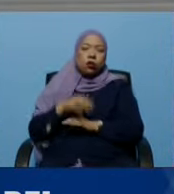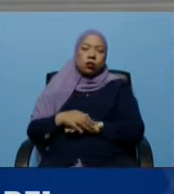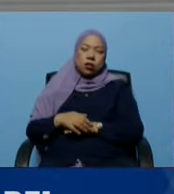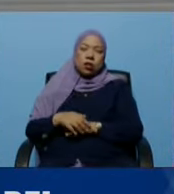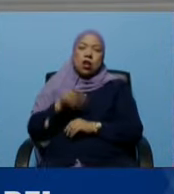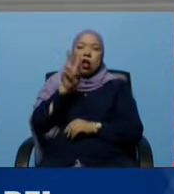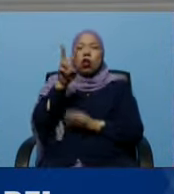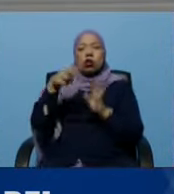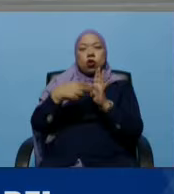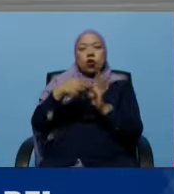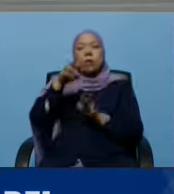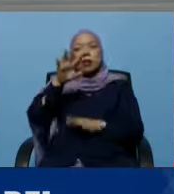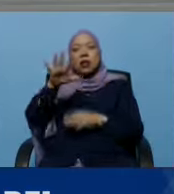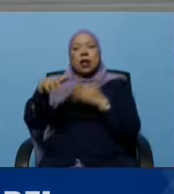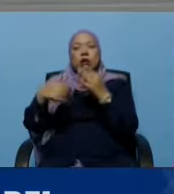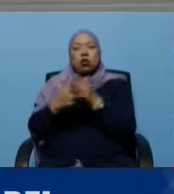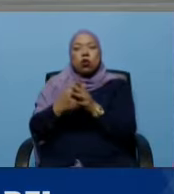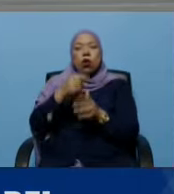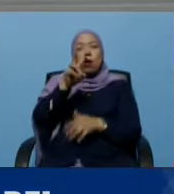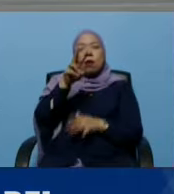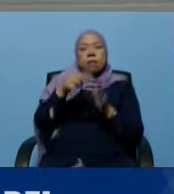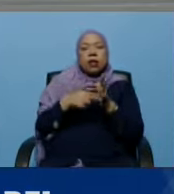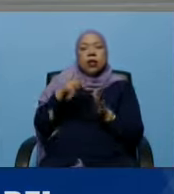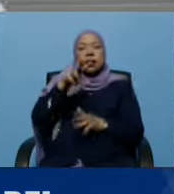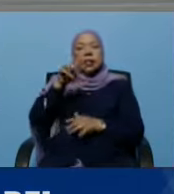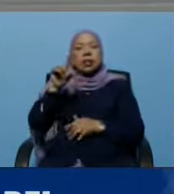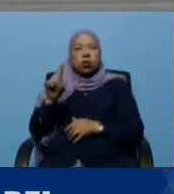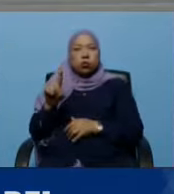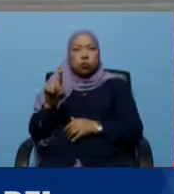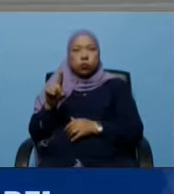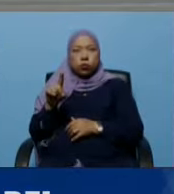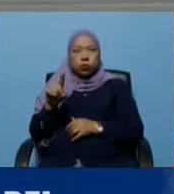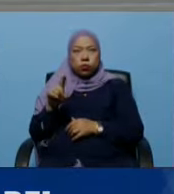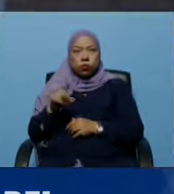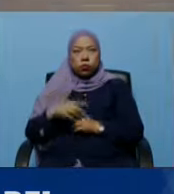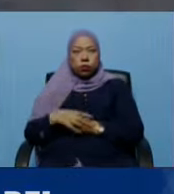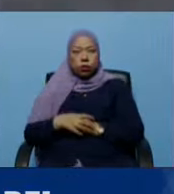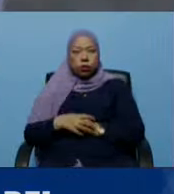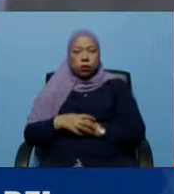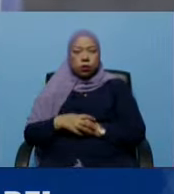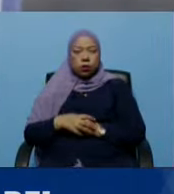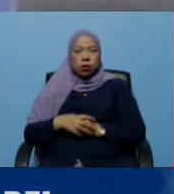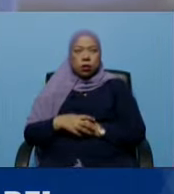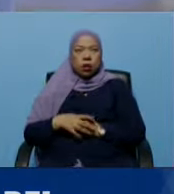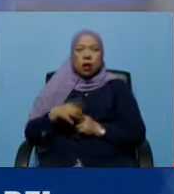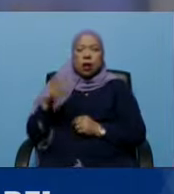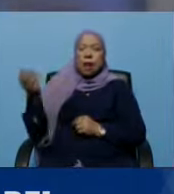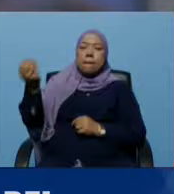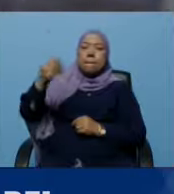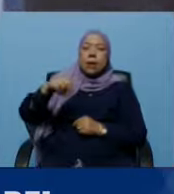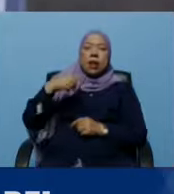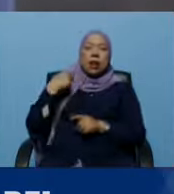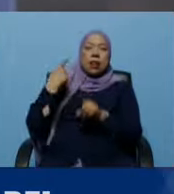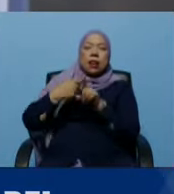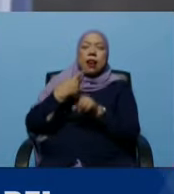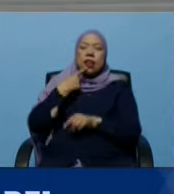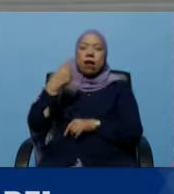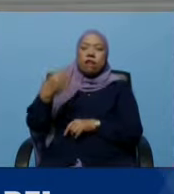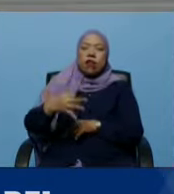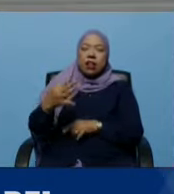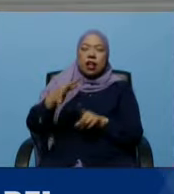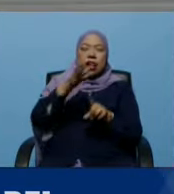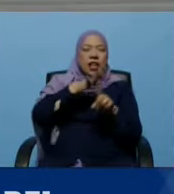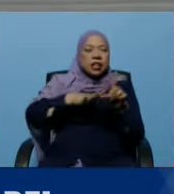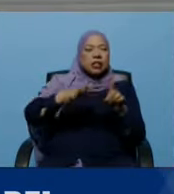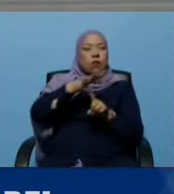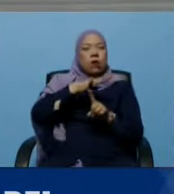2025-2031. y más, la Venezuela verdadera, la Venezuela